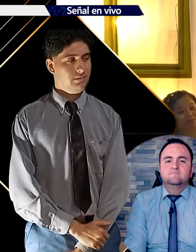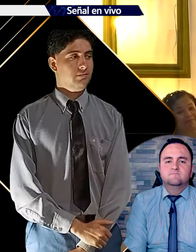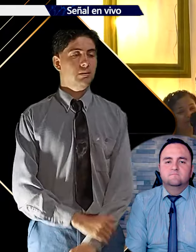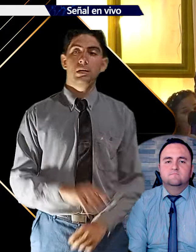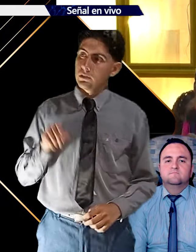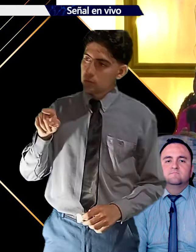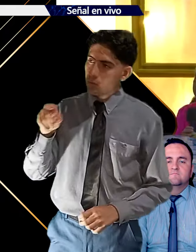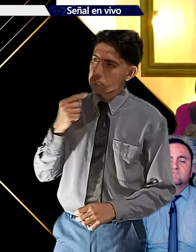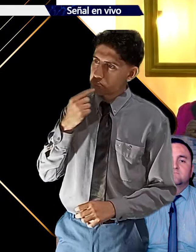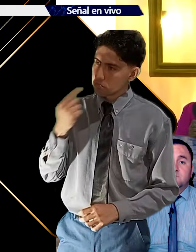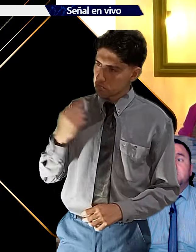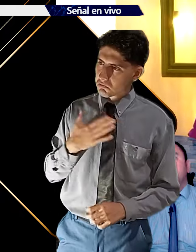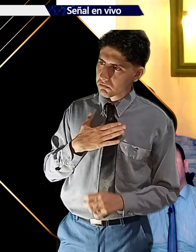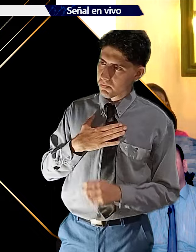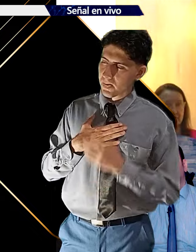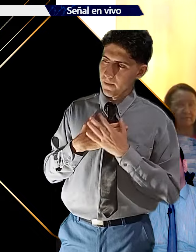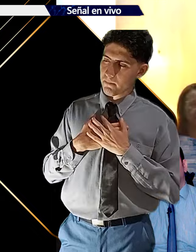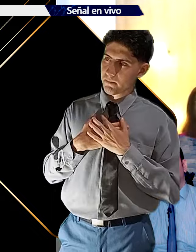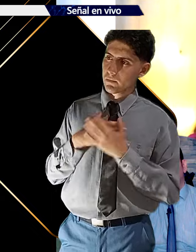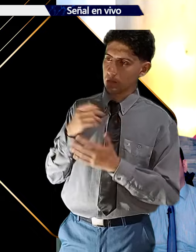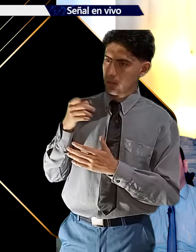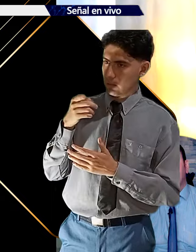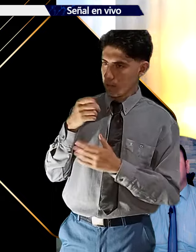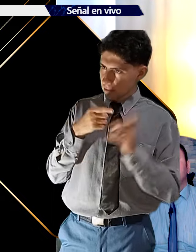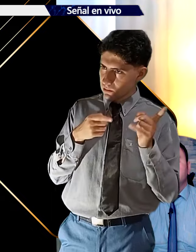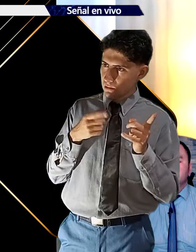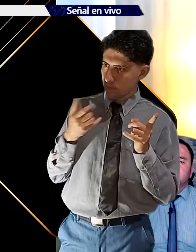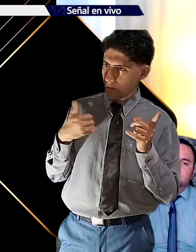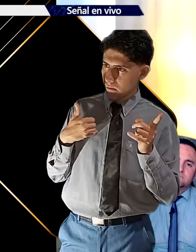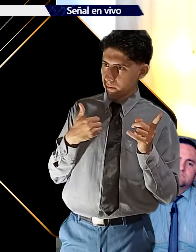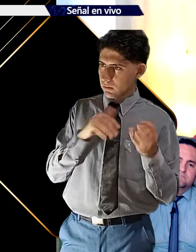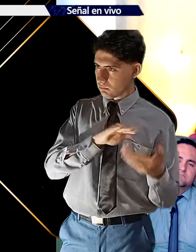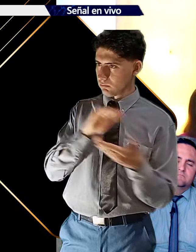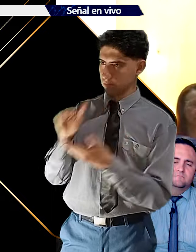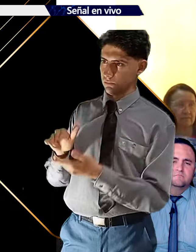Ay, mami, ¿cómo así? Le dije, reina, dime una cosa. Si tú me hubieras dicho a mí